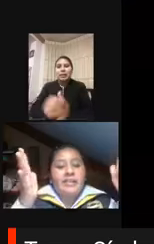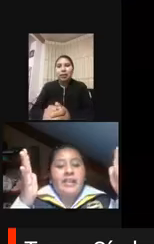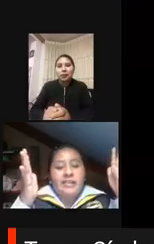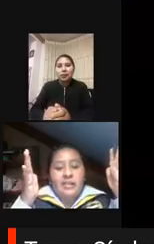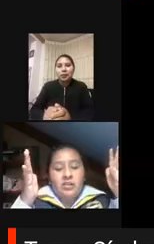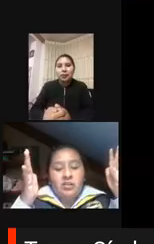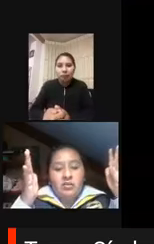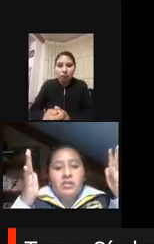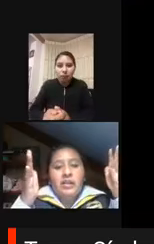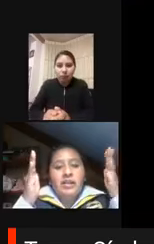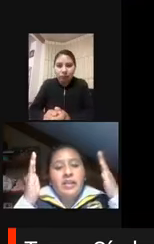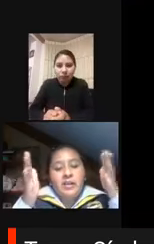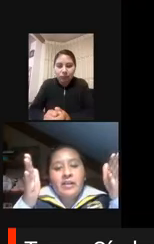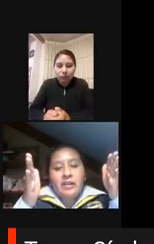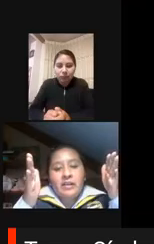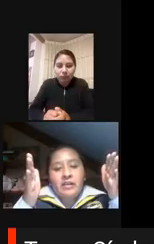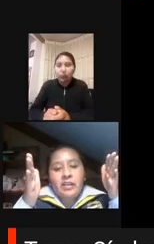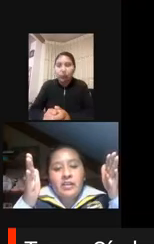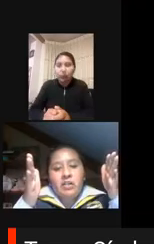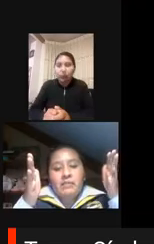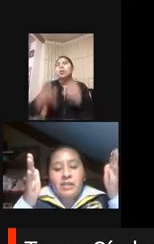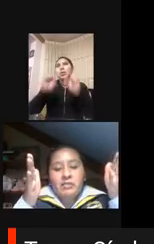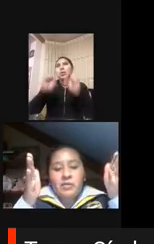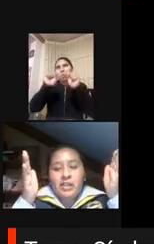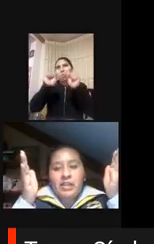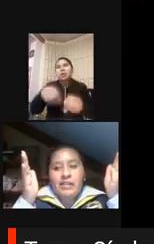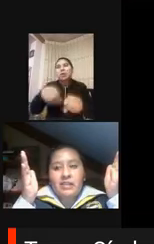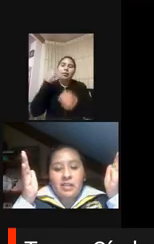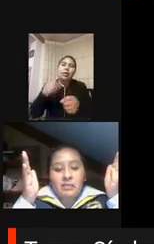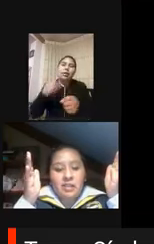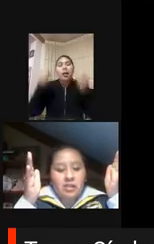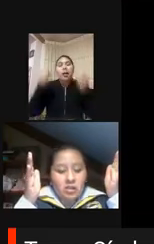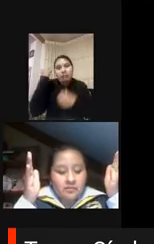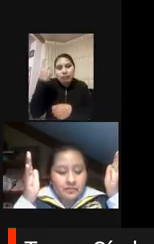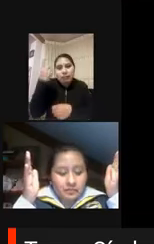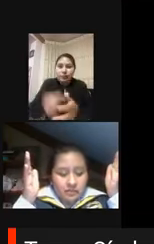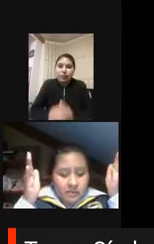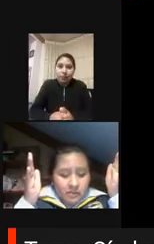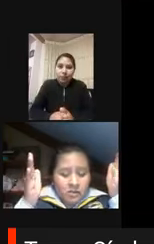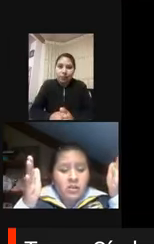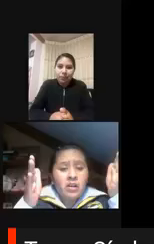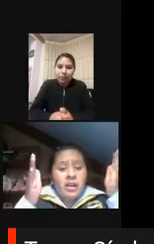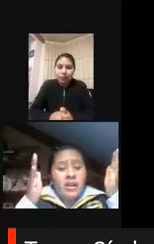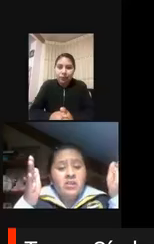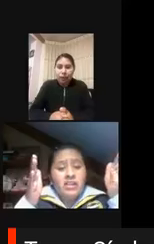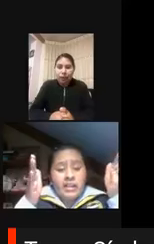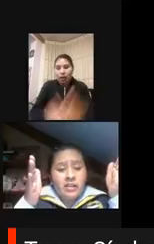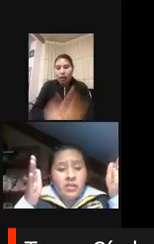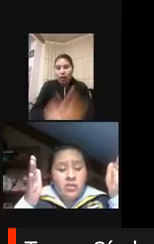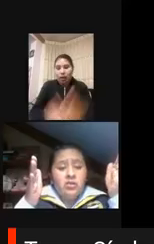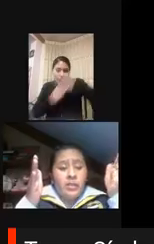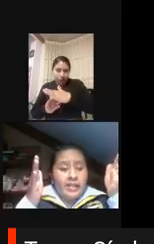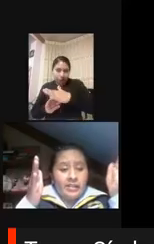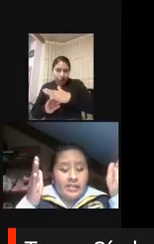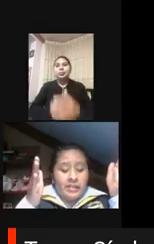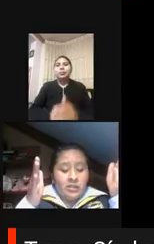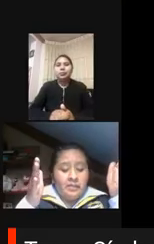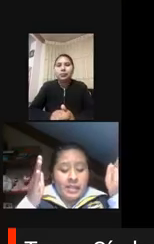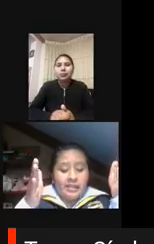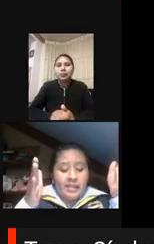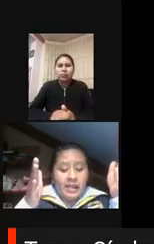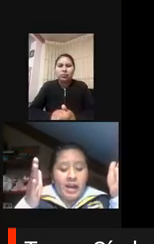ya es la atención, ¿no? Y también tenemos la percepción y la discriminación, ¿no? Es donde el niño o